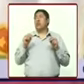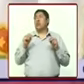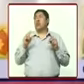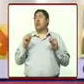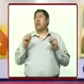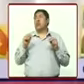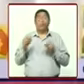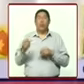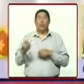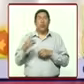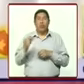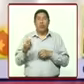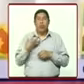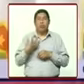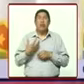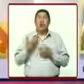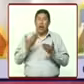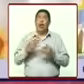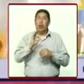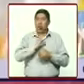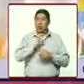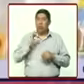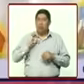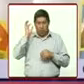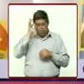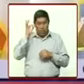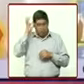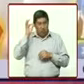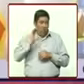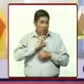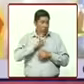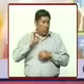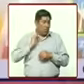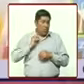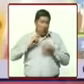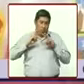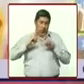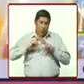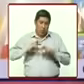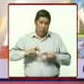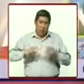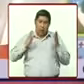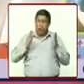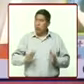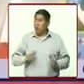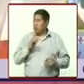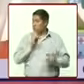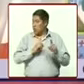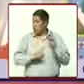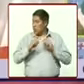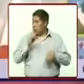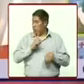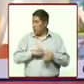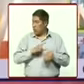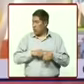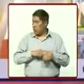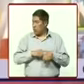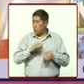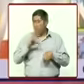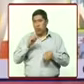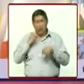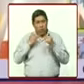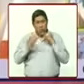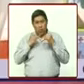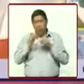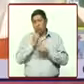No tengo conocimiento. Hay una comisión de fiscales y una comisión de investigadores en algunos casos no se me informa esa